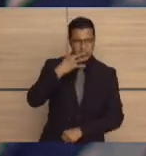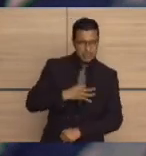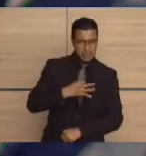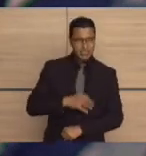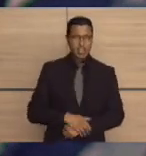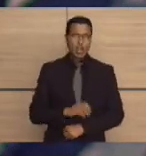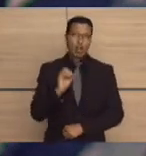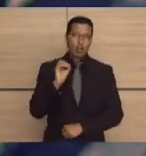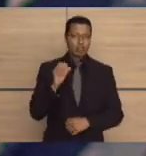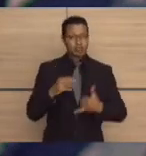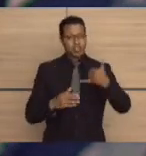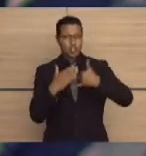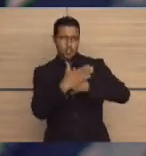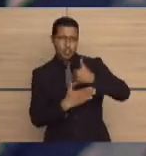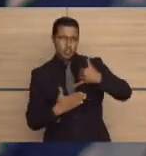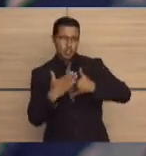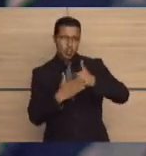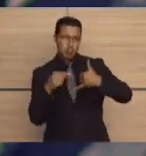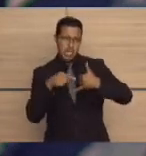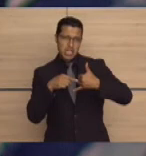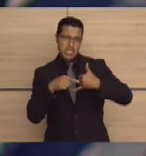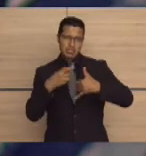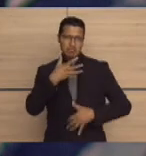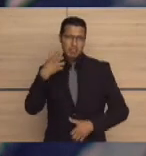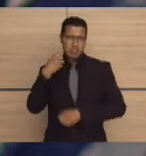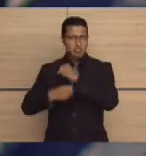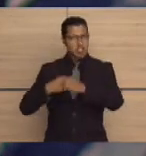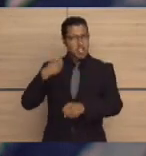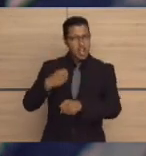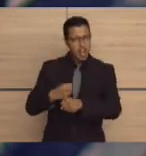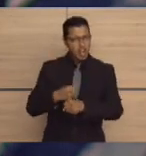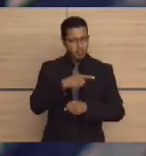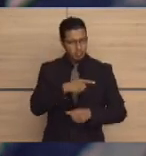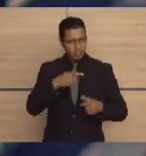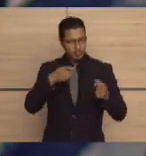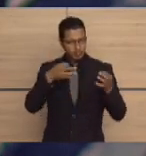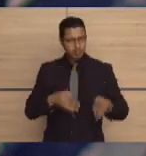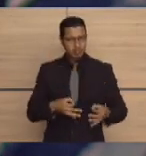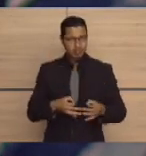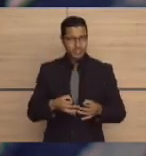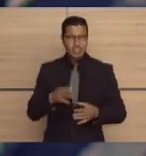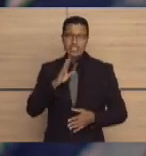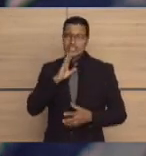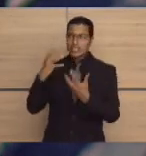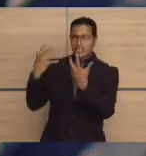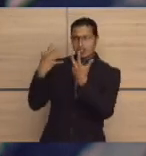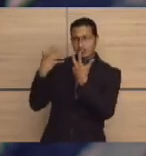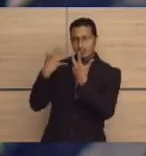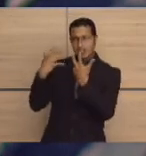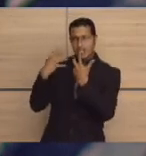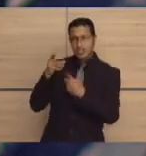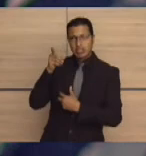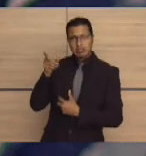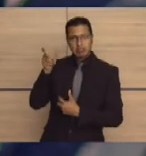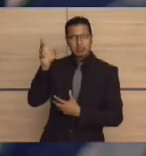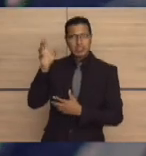que Colombia solo tiene 500 años, como de alguna manera nos lo enseñó a mirar